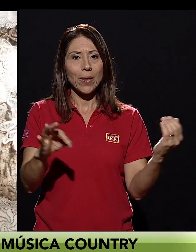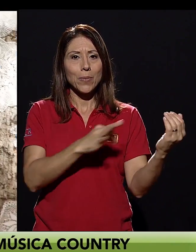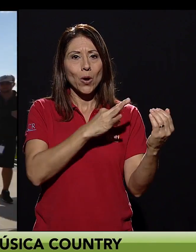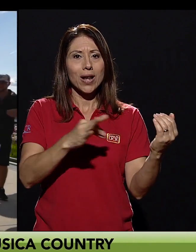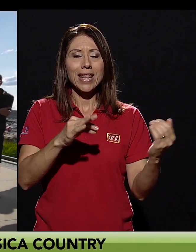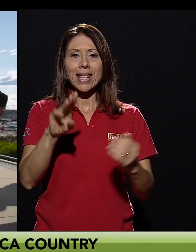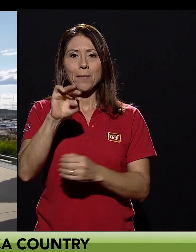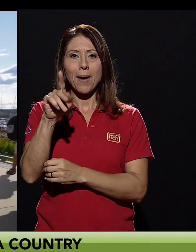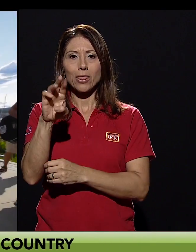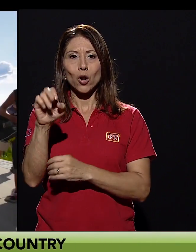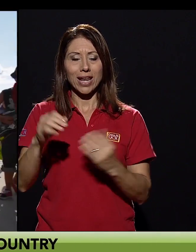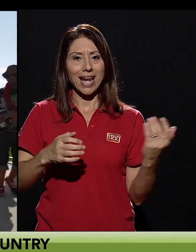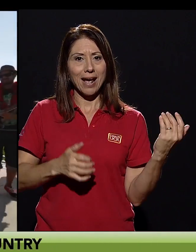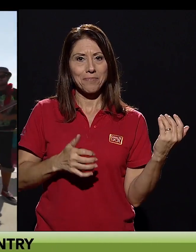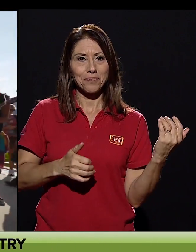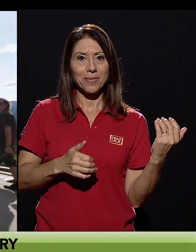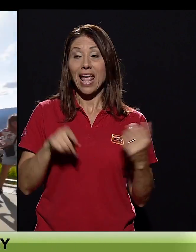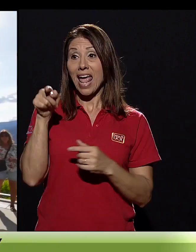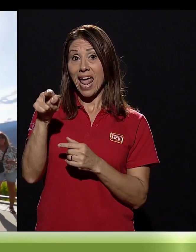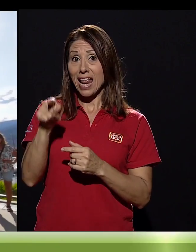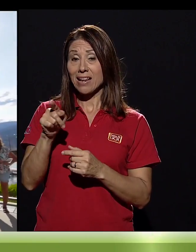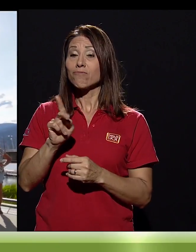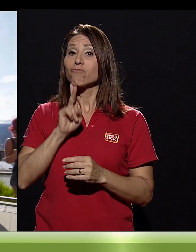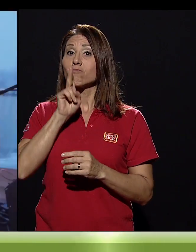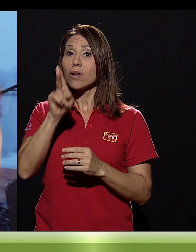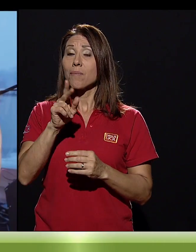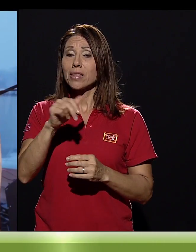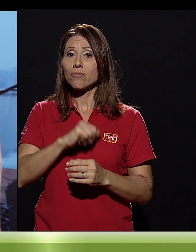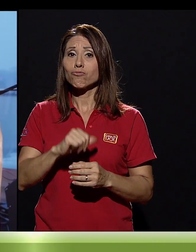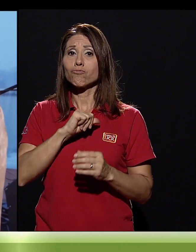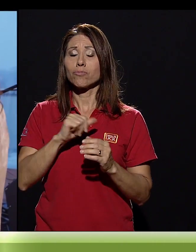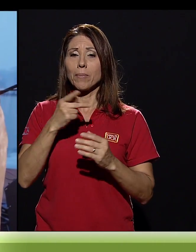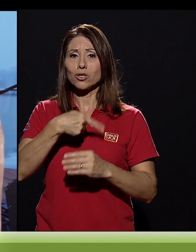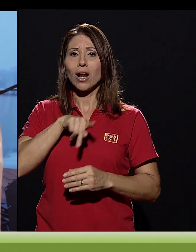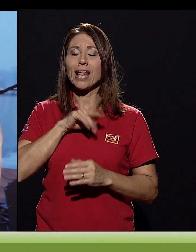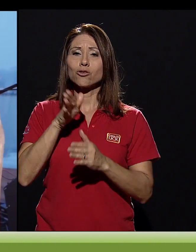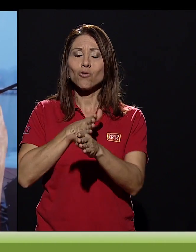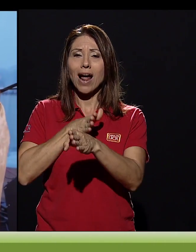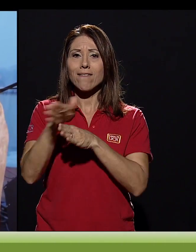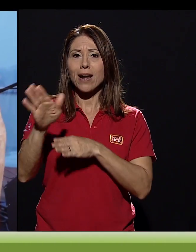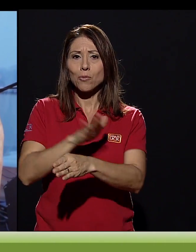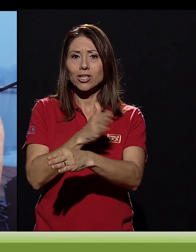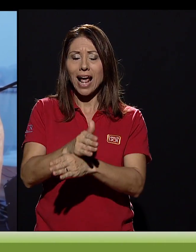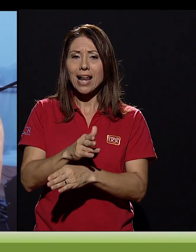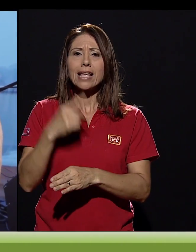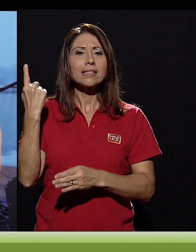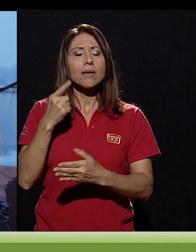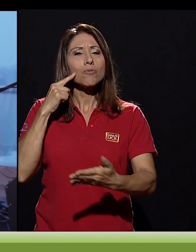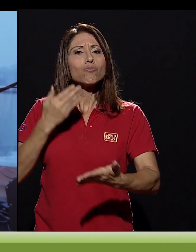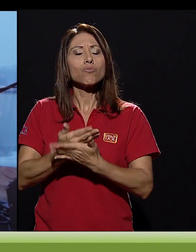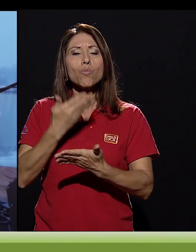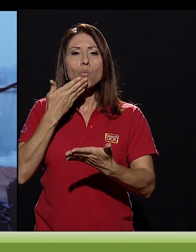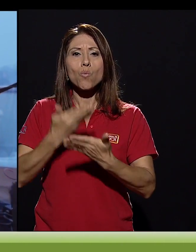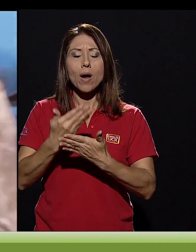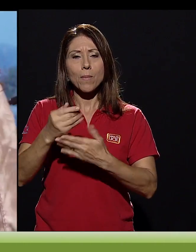Steven explota su auténtica personalidad en su carrera musical y demuestra que siempre es buen momento para emprender.